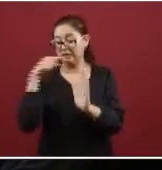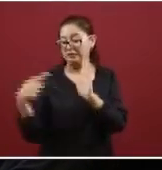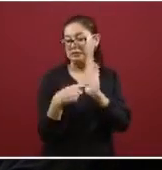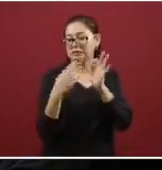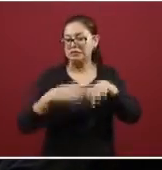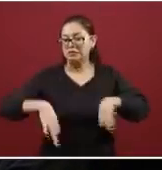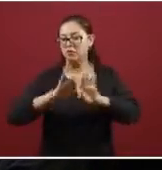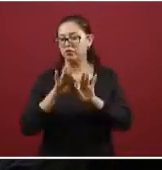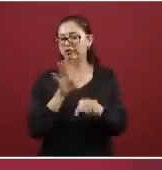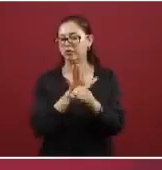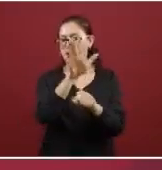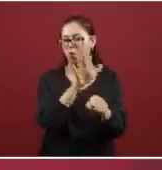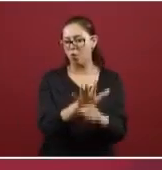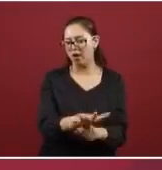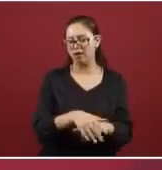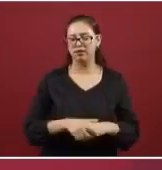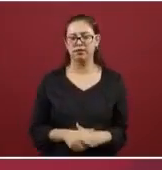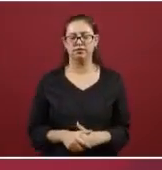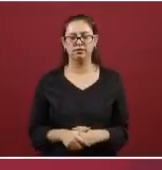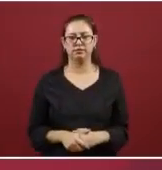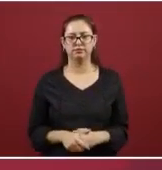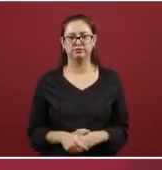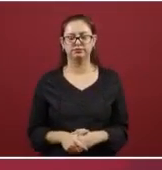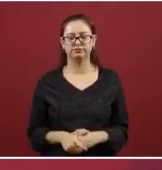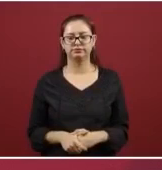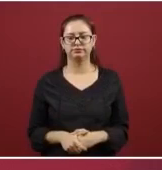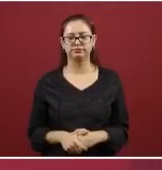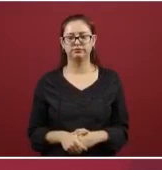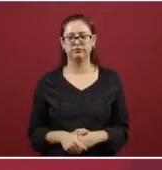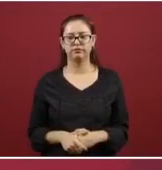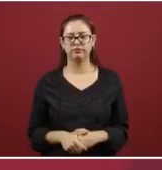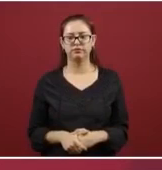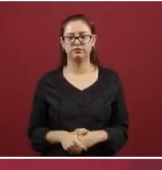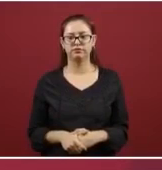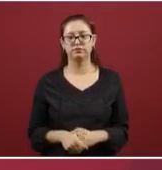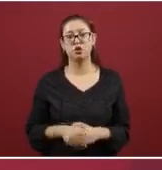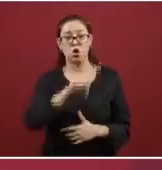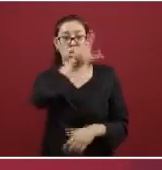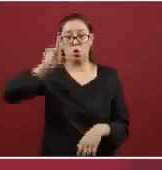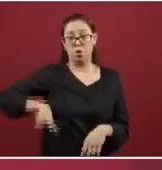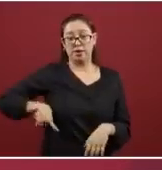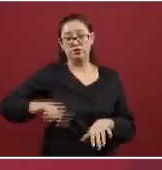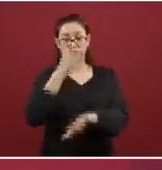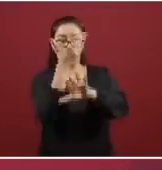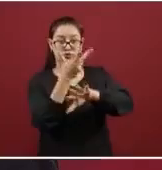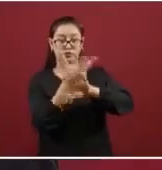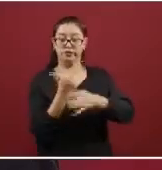que se cumple con un compromiso que se hizo con el gobierno de Estados Unidos